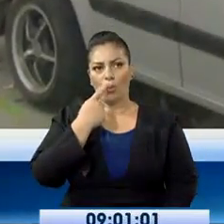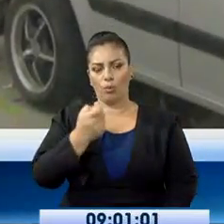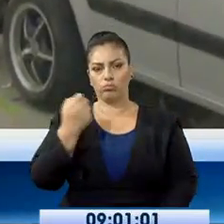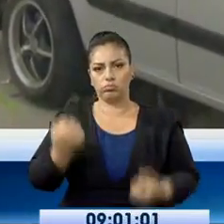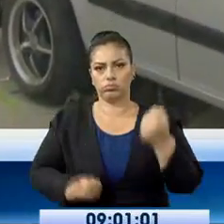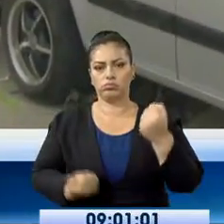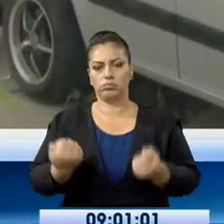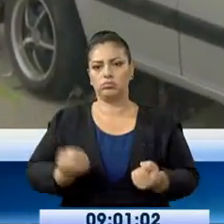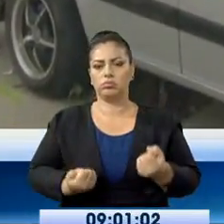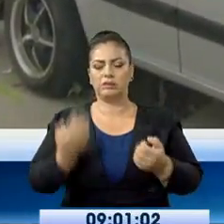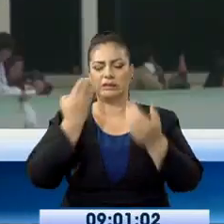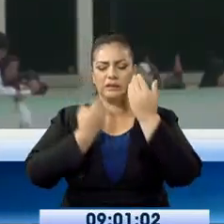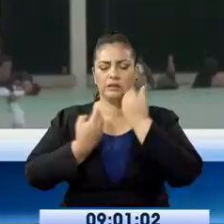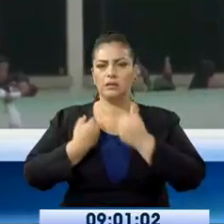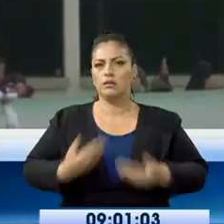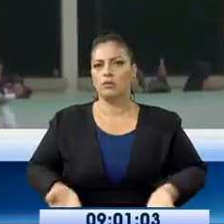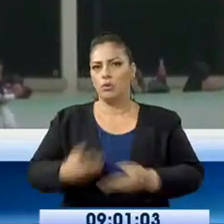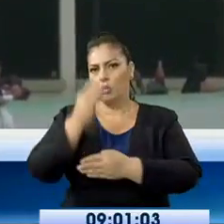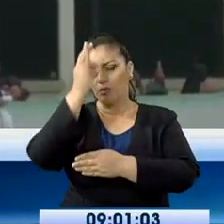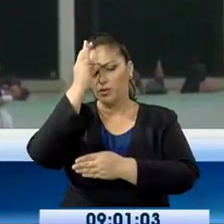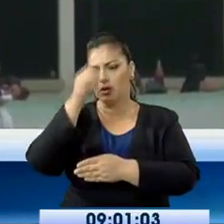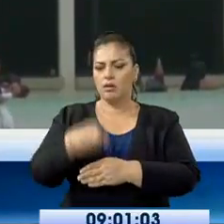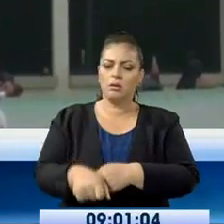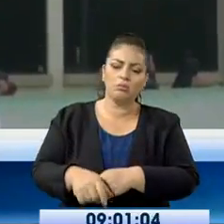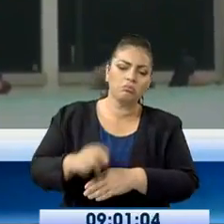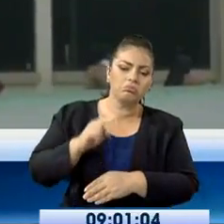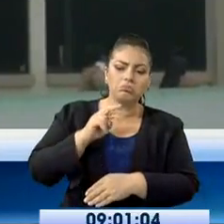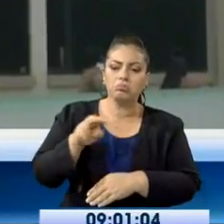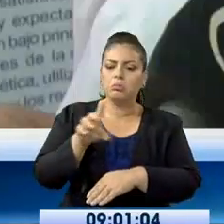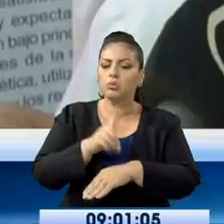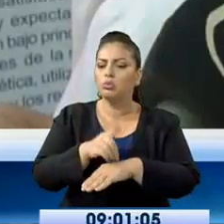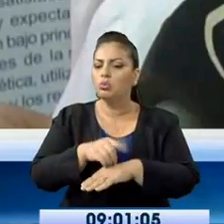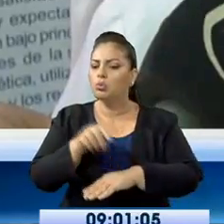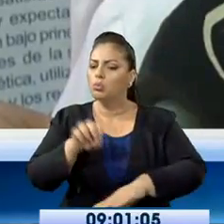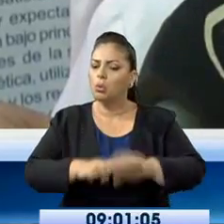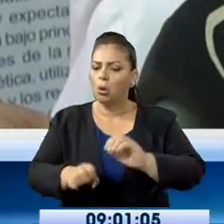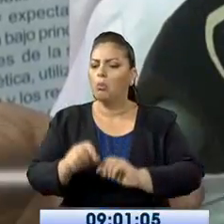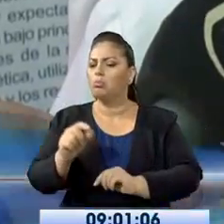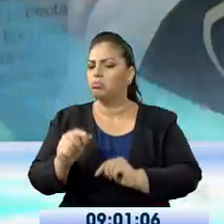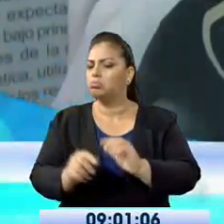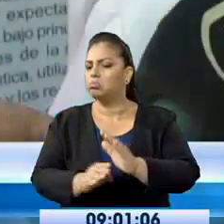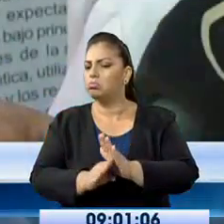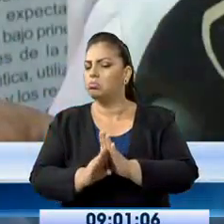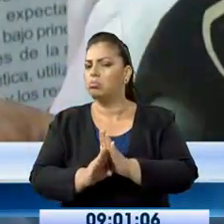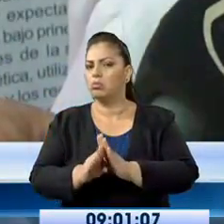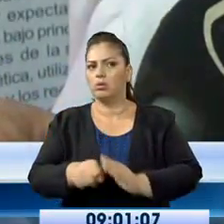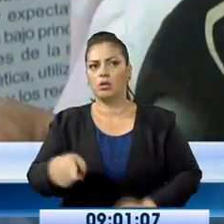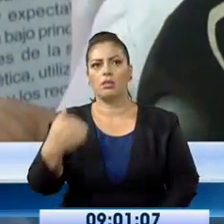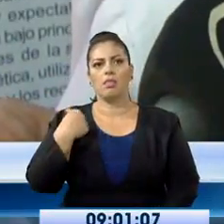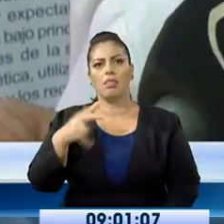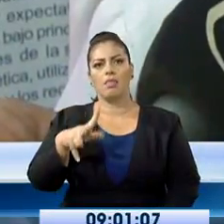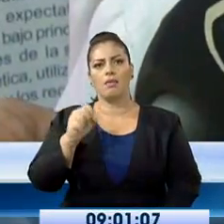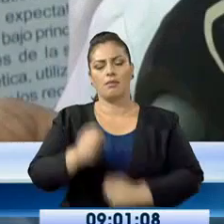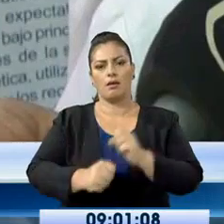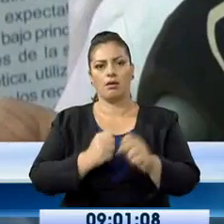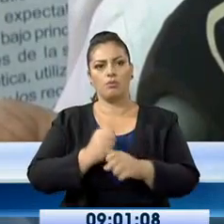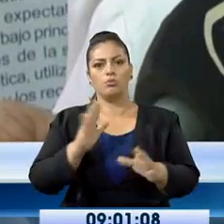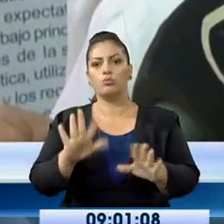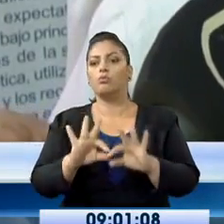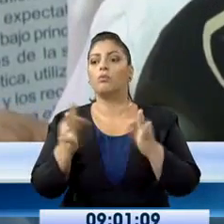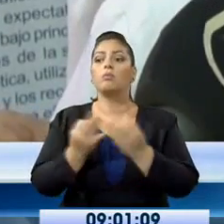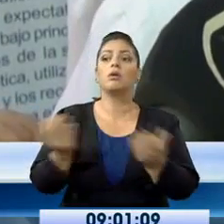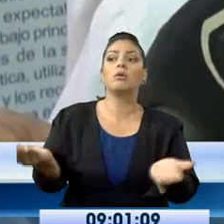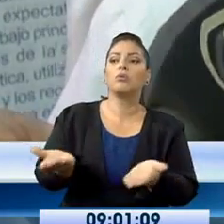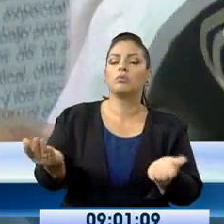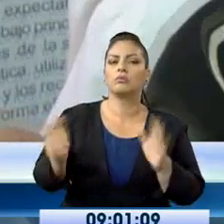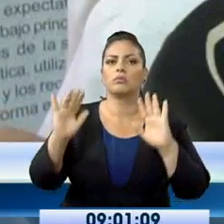estable, aunque hasta el mediodía no se acercaba ningún familiar. Paciente de 30 años de edad, por el momento se encuentra